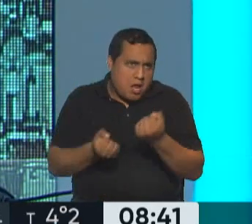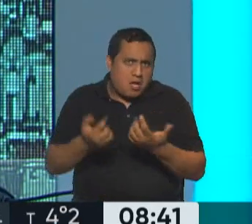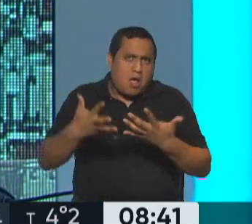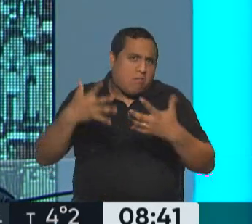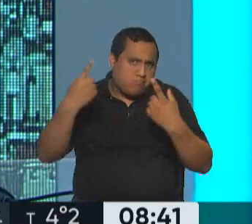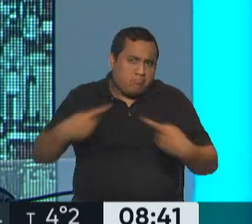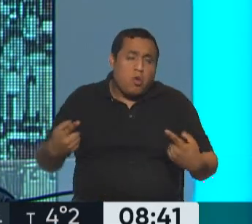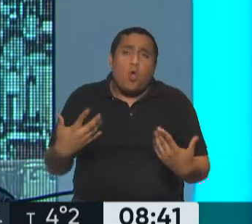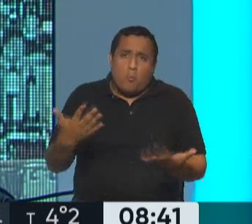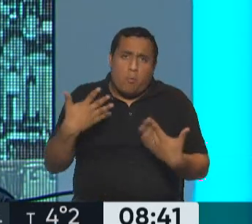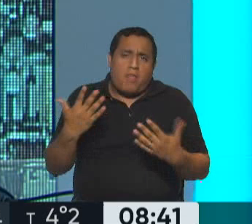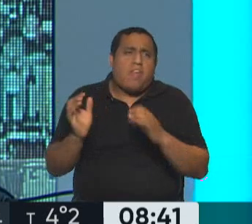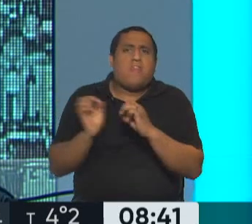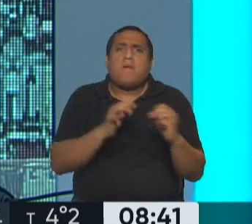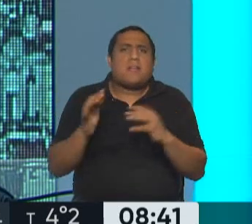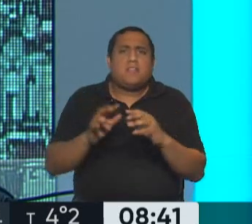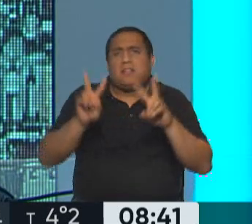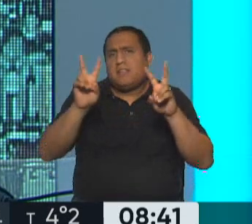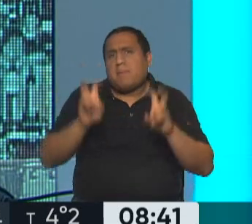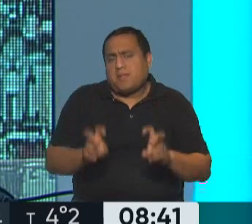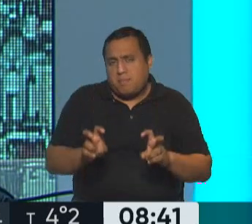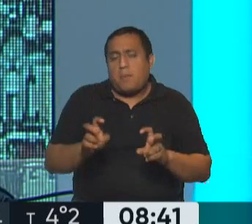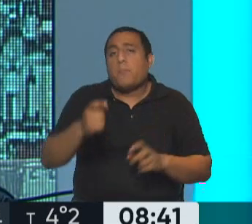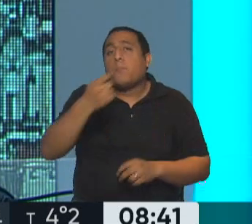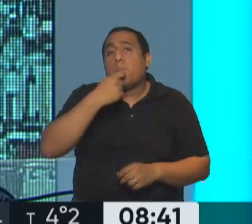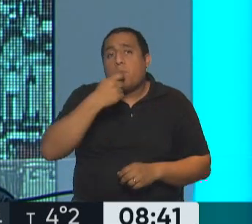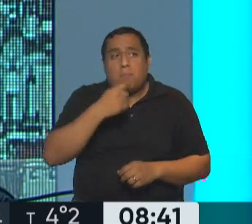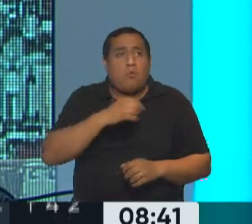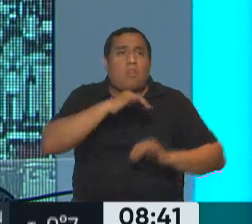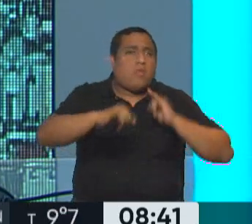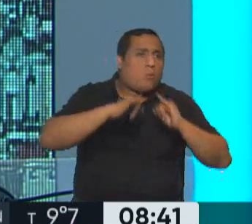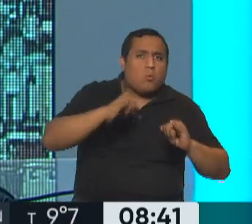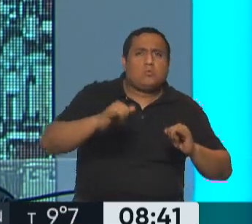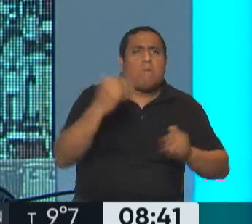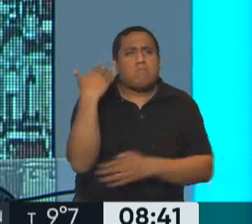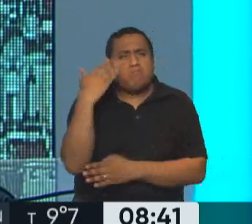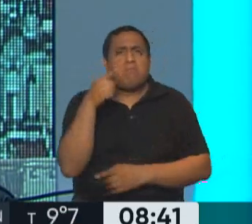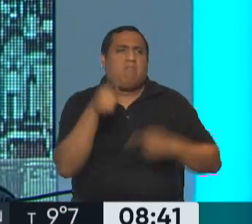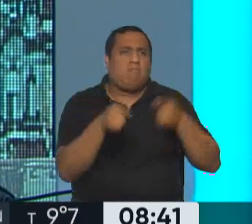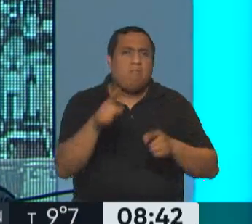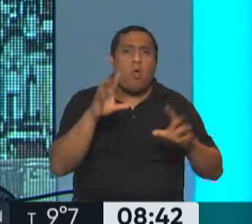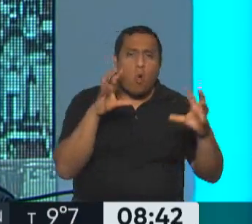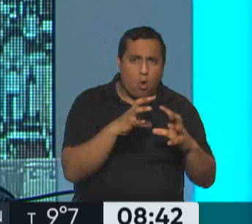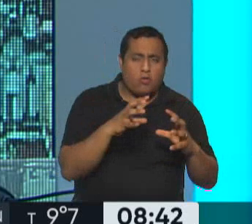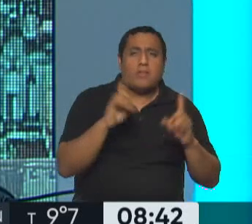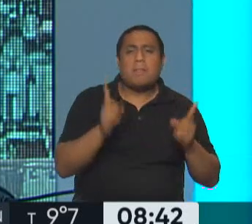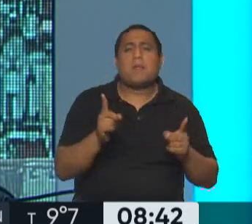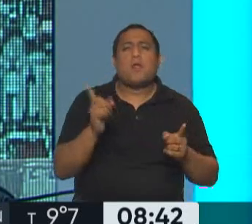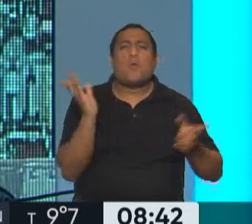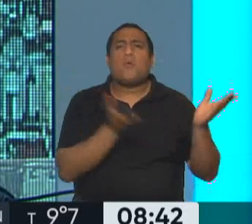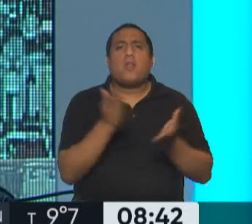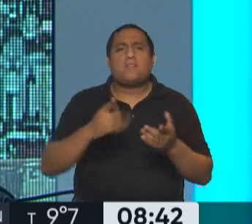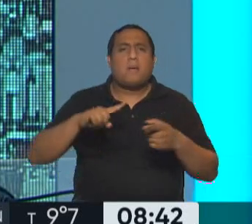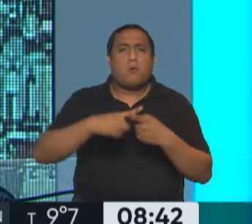de debatir algunas cuestiones que nos atraviesan, como por ejemplo los discursos de odio y en particular como la violencia política, que